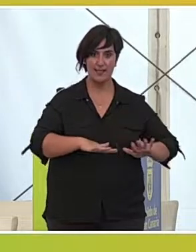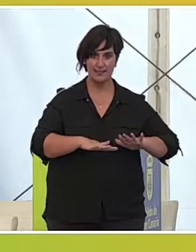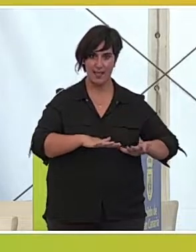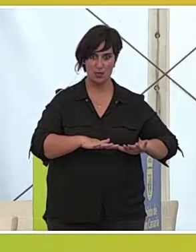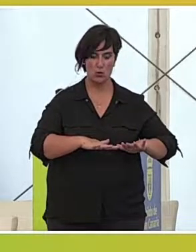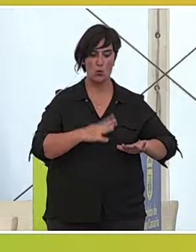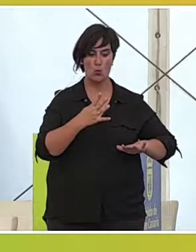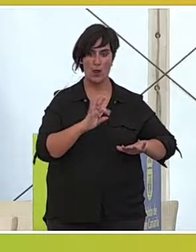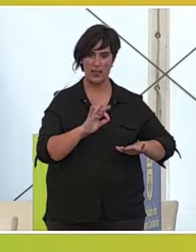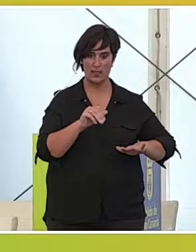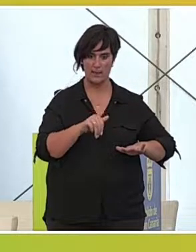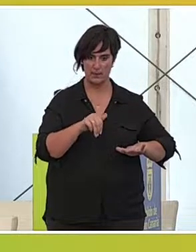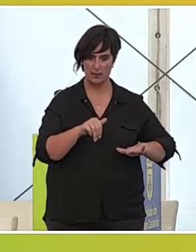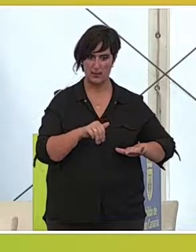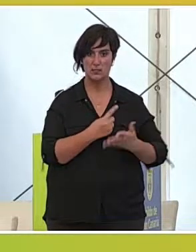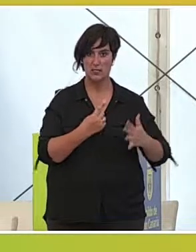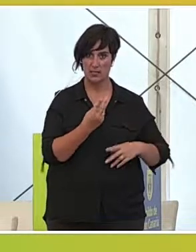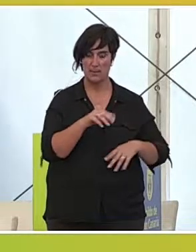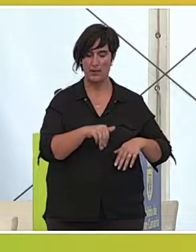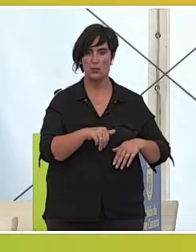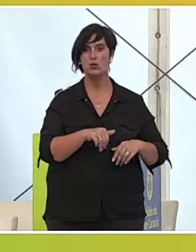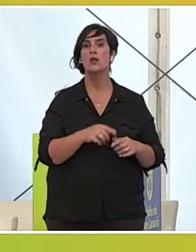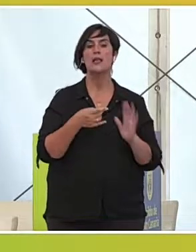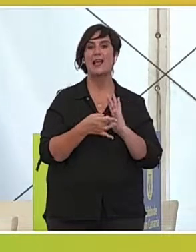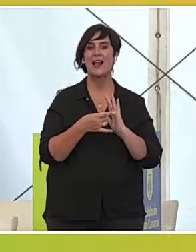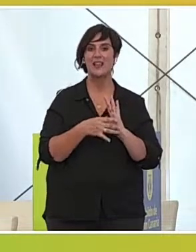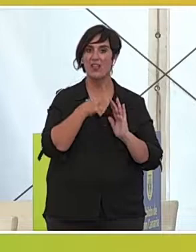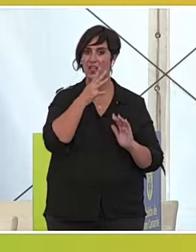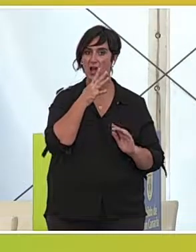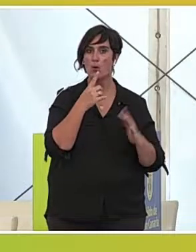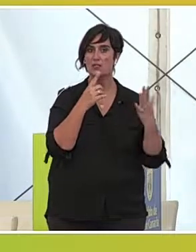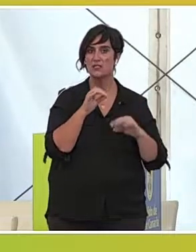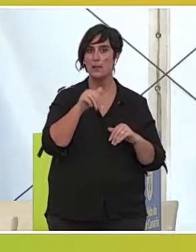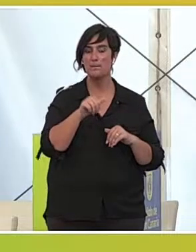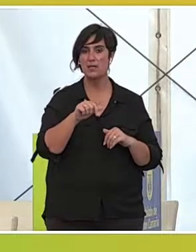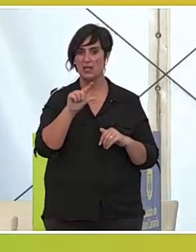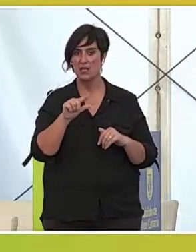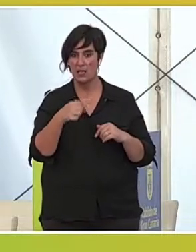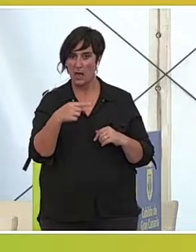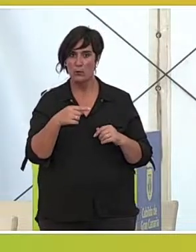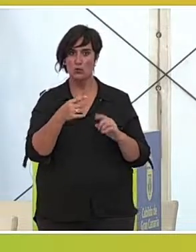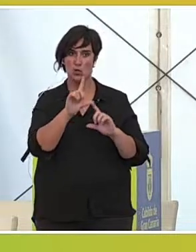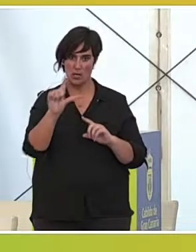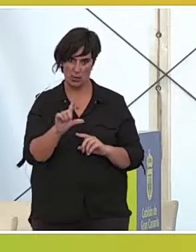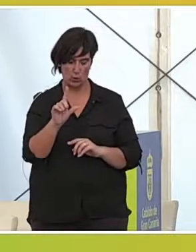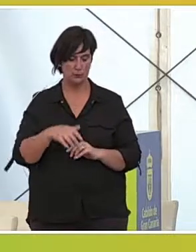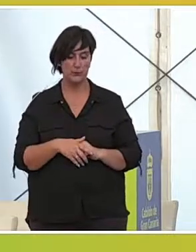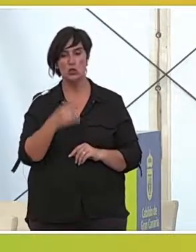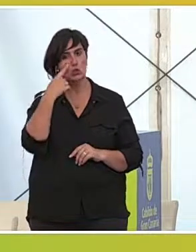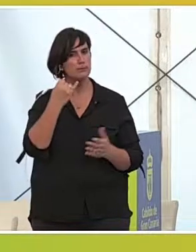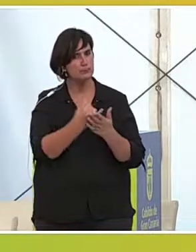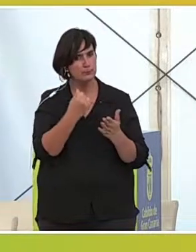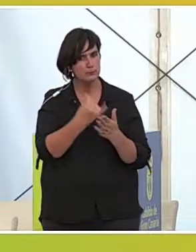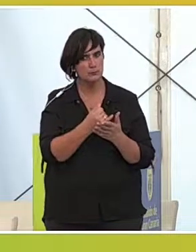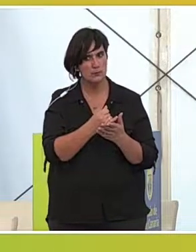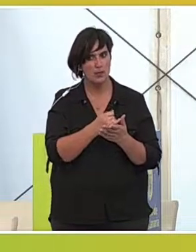del agua es de 950 miligramos por litro. Lo que pretendíamos probar era conceptualmente que se